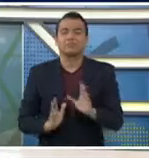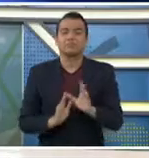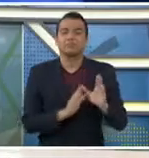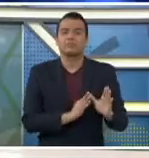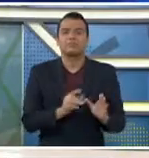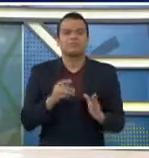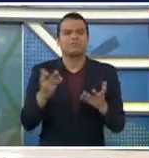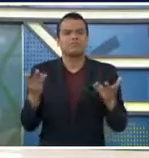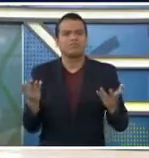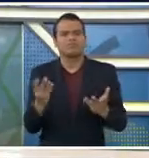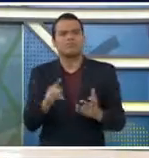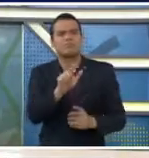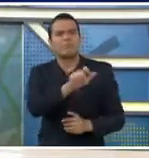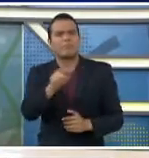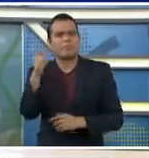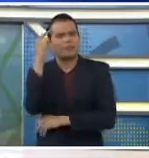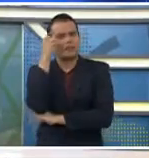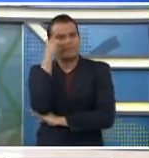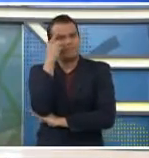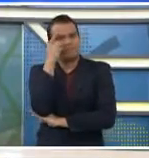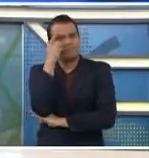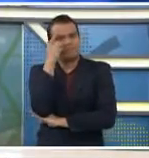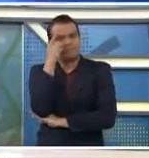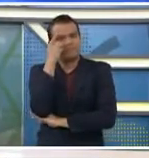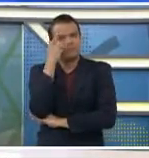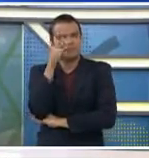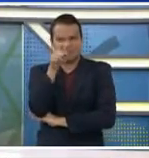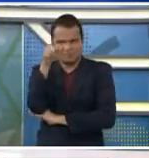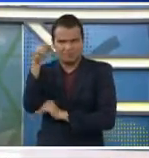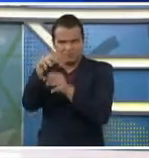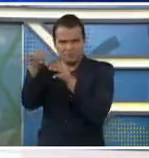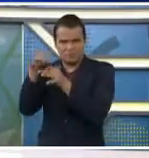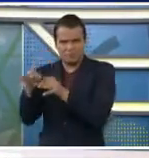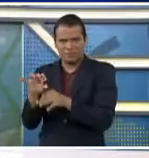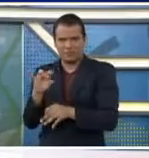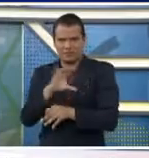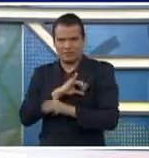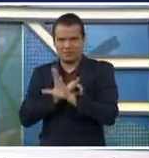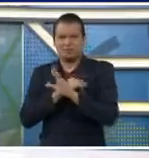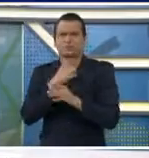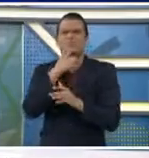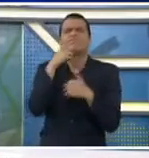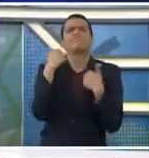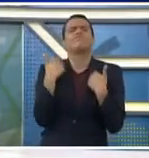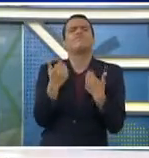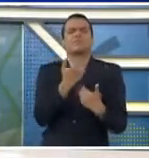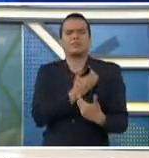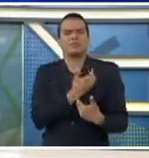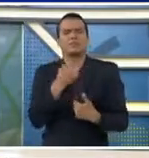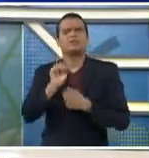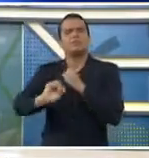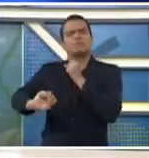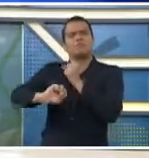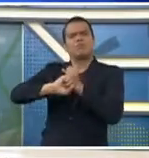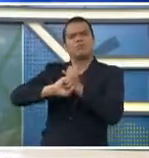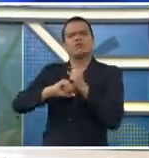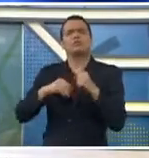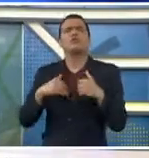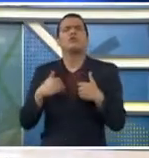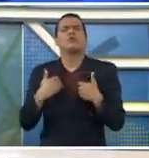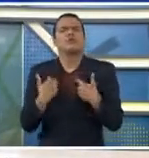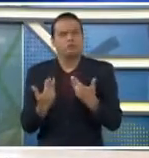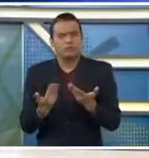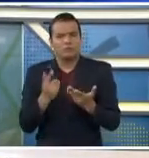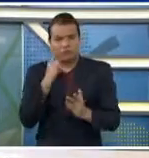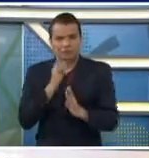Una de las grandes inquietudes que tienen los ciudadanos que habitan en los 15 corregimientos de Cali es qué hará el próximo alcalde para